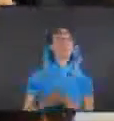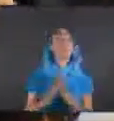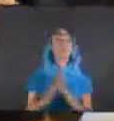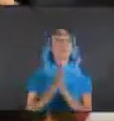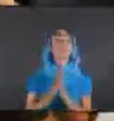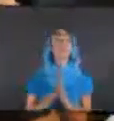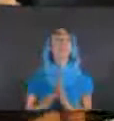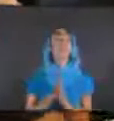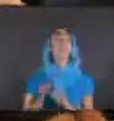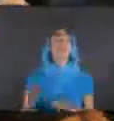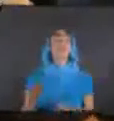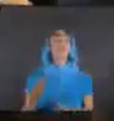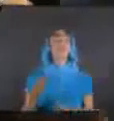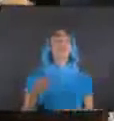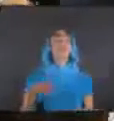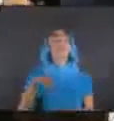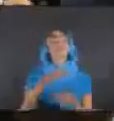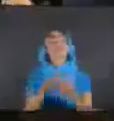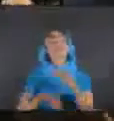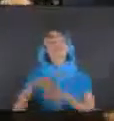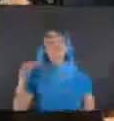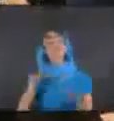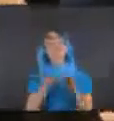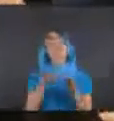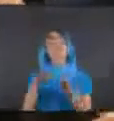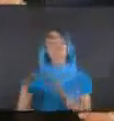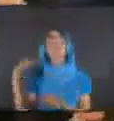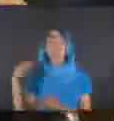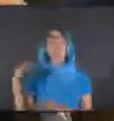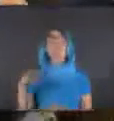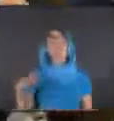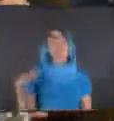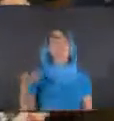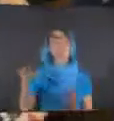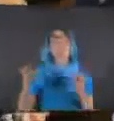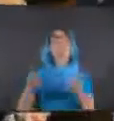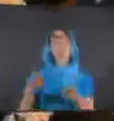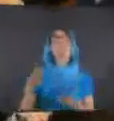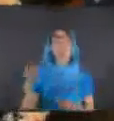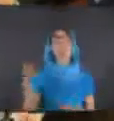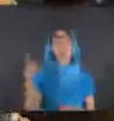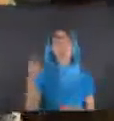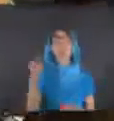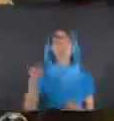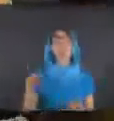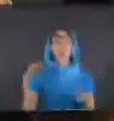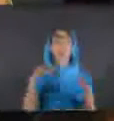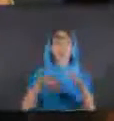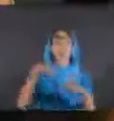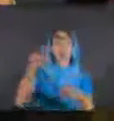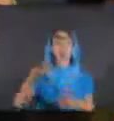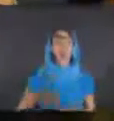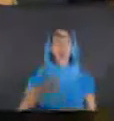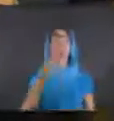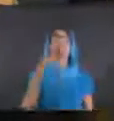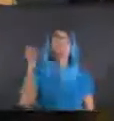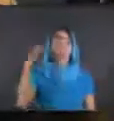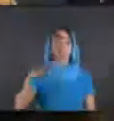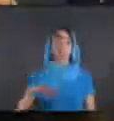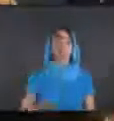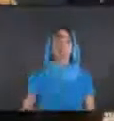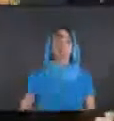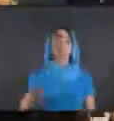Permite que ellos puedan verte a ti, que puedan ver tu poder en medio de su necesidad, Señor. Te lo ruego, Padre, en el nombre de